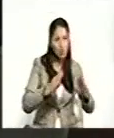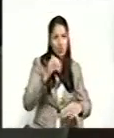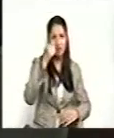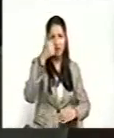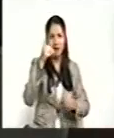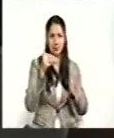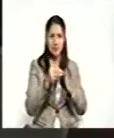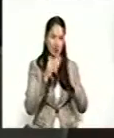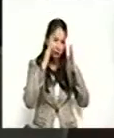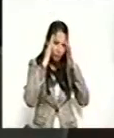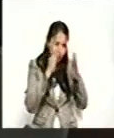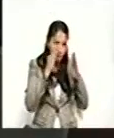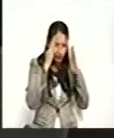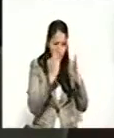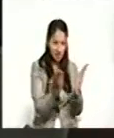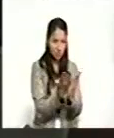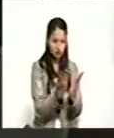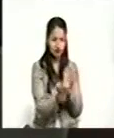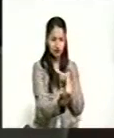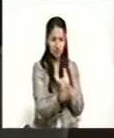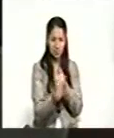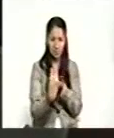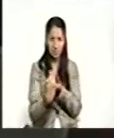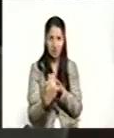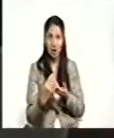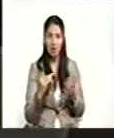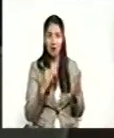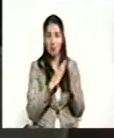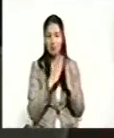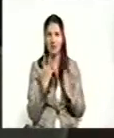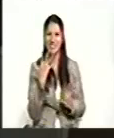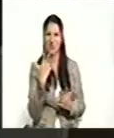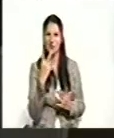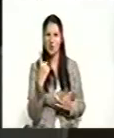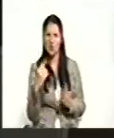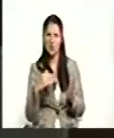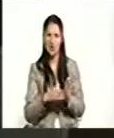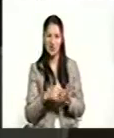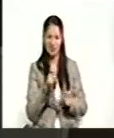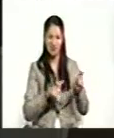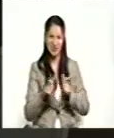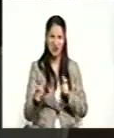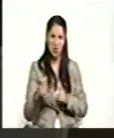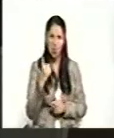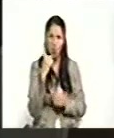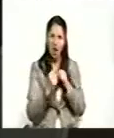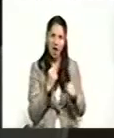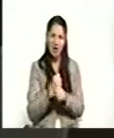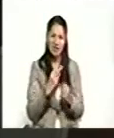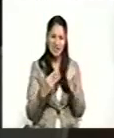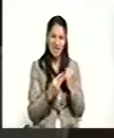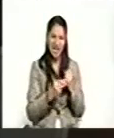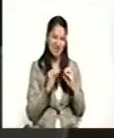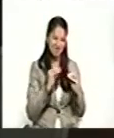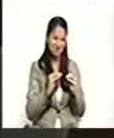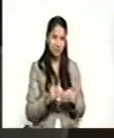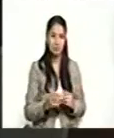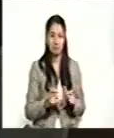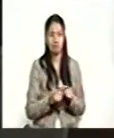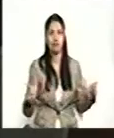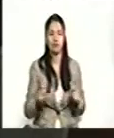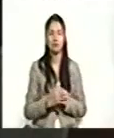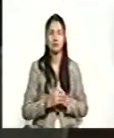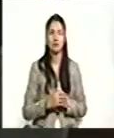10,000 personas a al final atendía 51000 por año en la misma